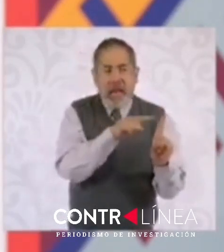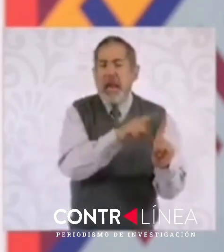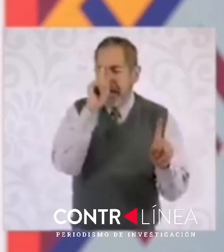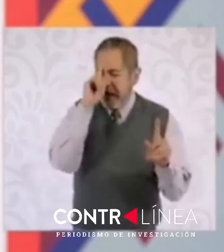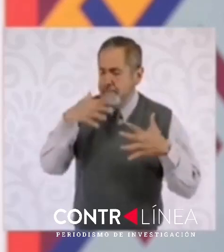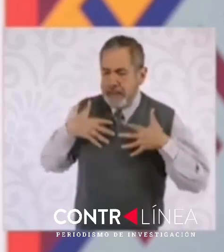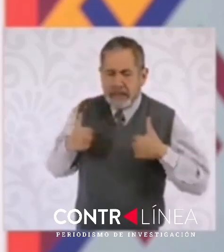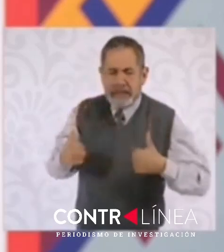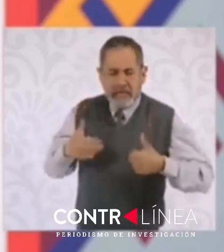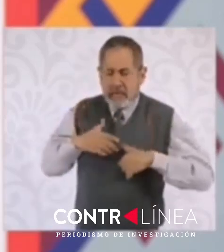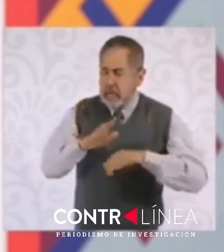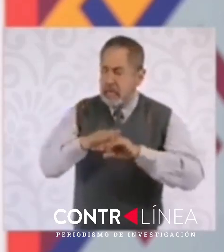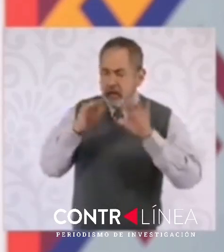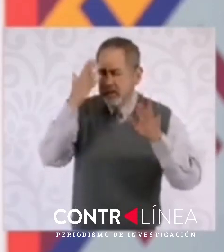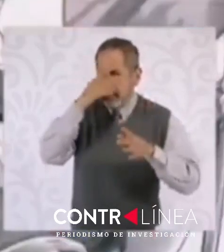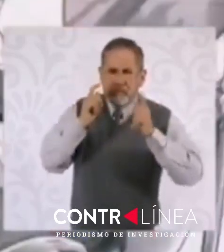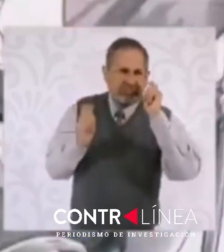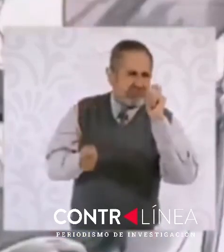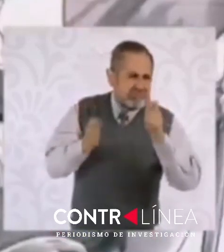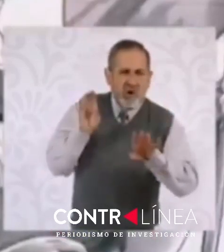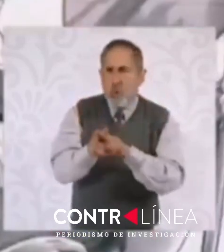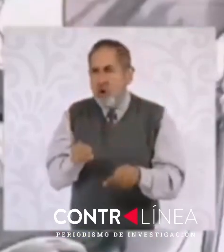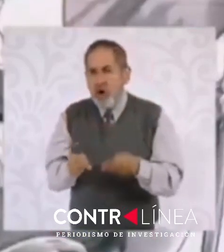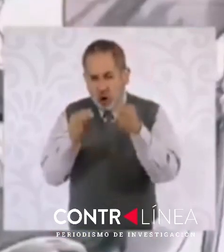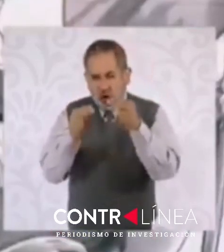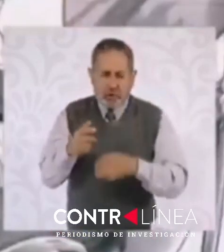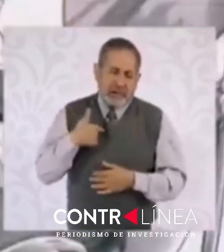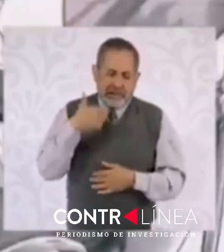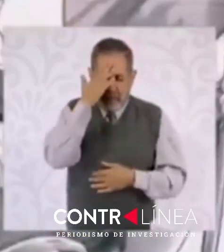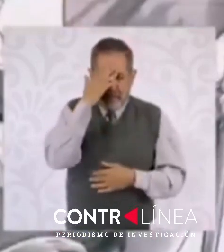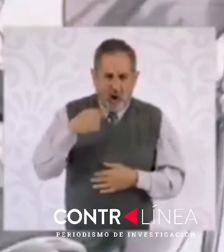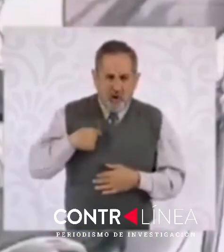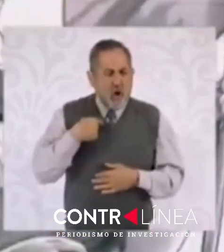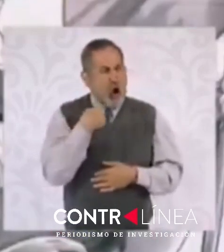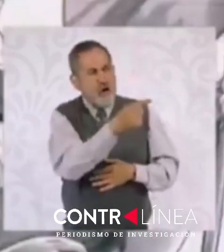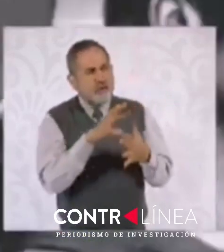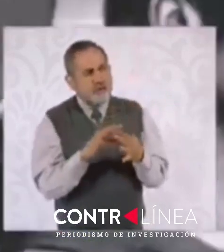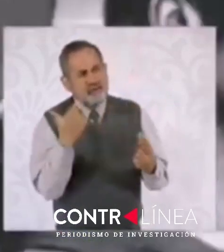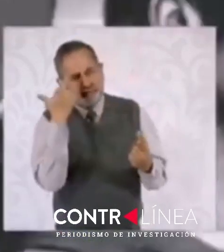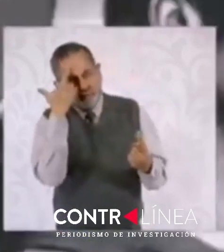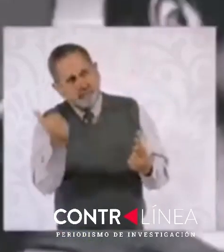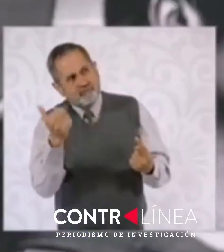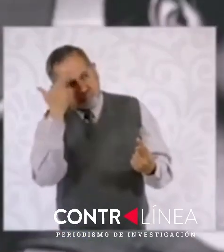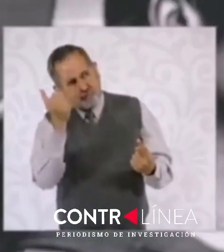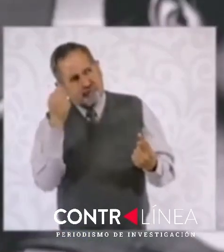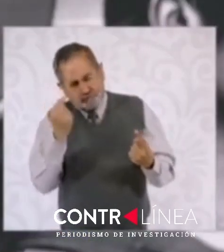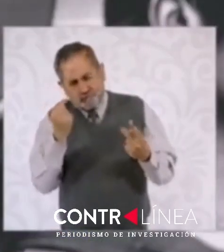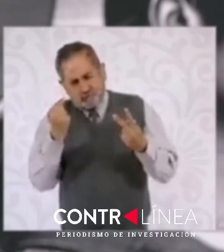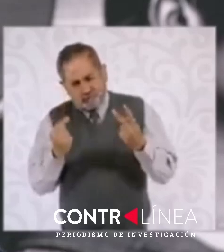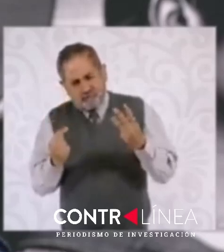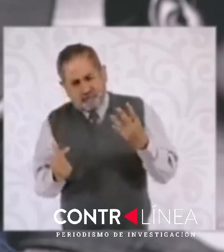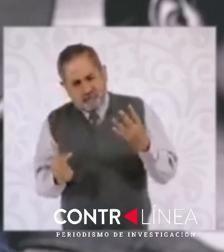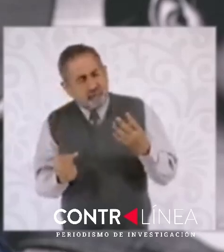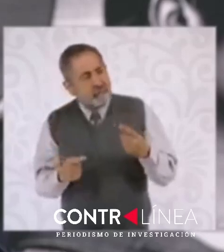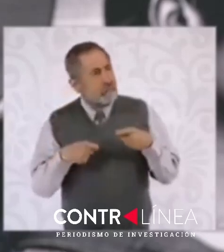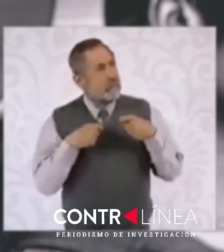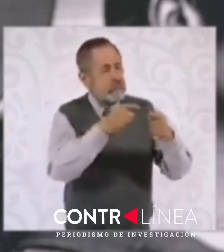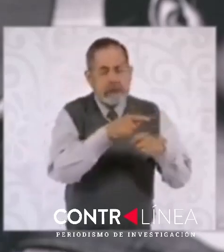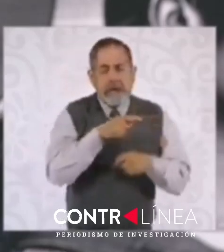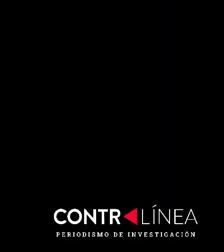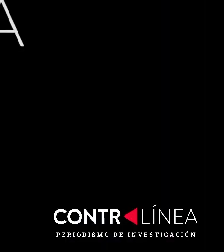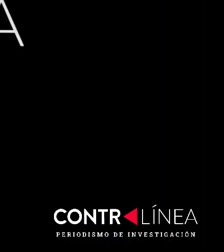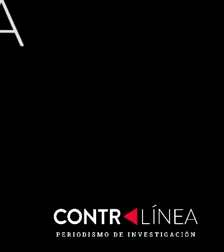cómo funciona el mercado y que estoy seguro que estos argumentos, las razones de México, van a tener éxito, van a tener